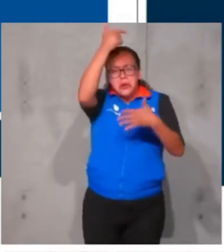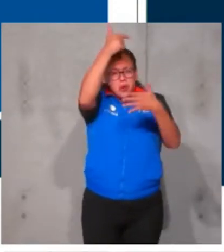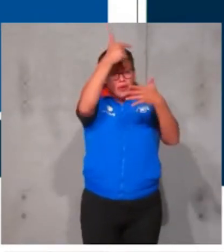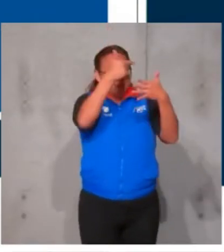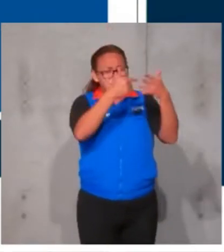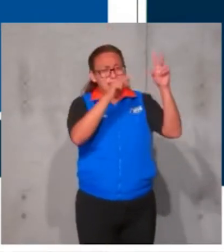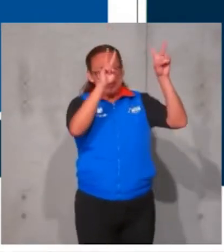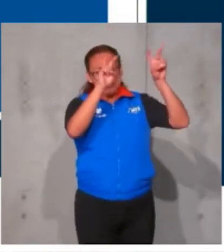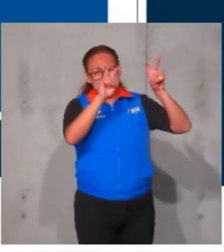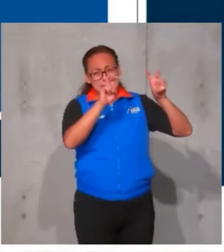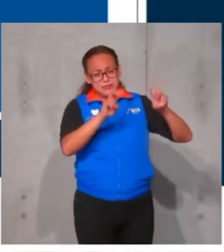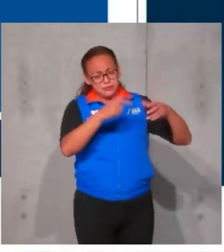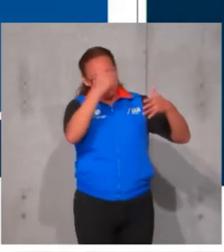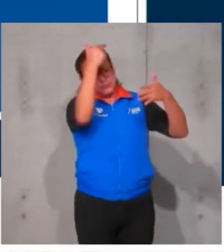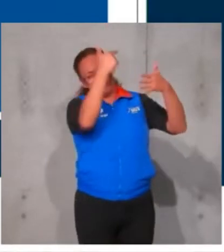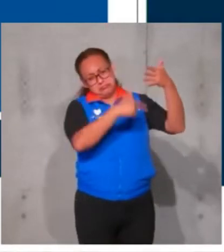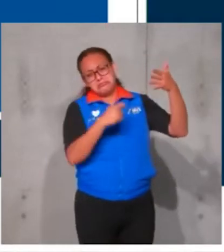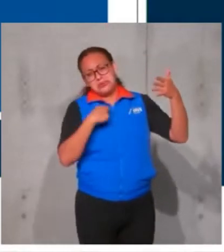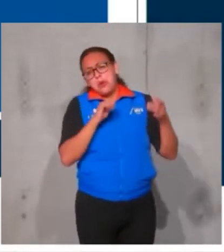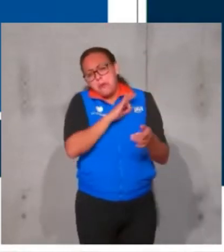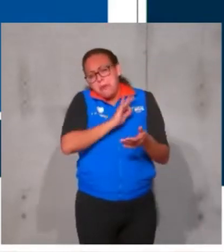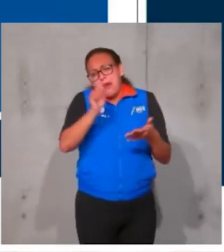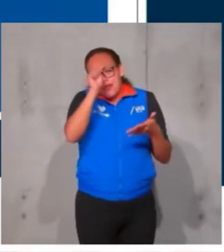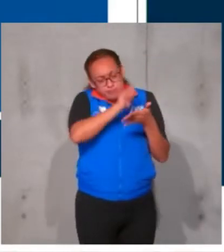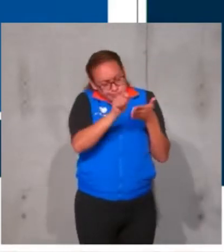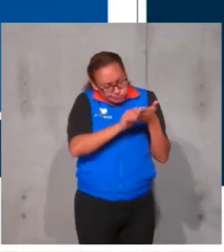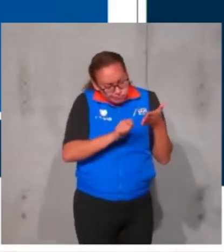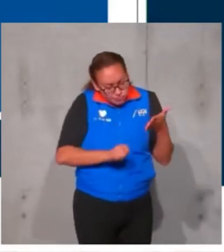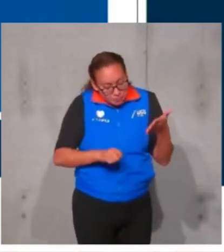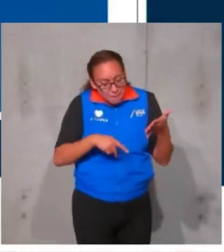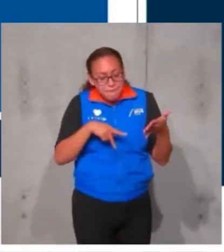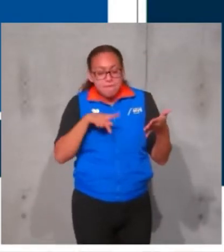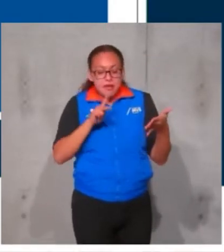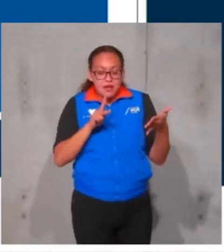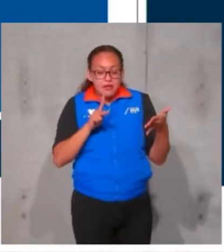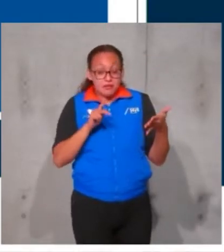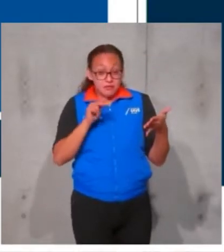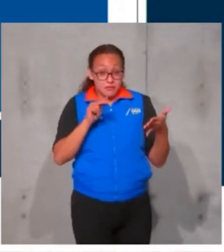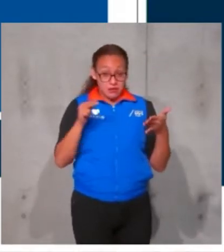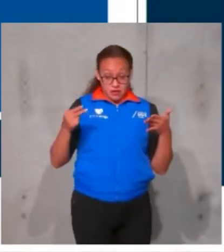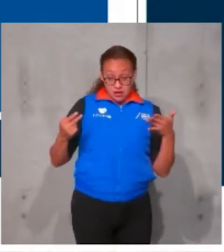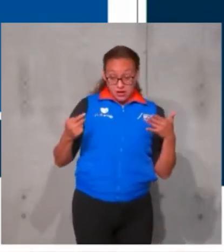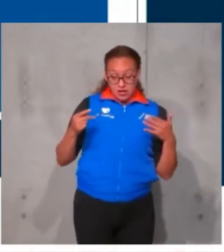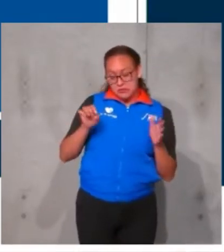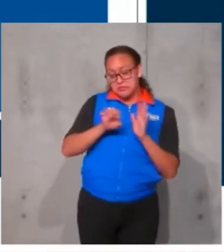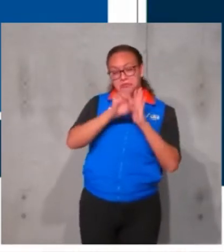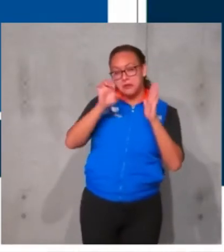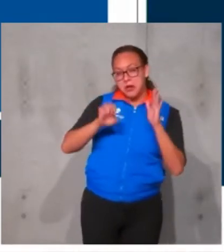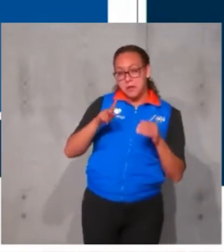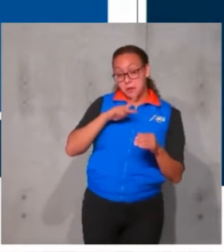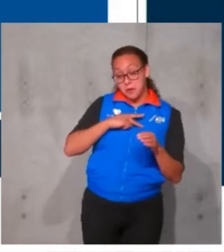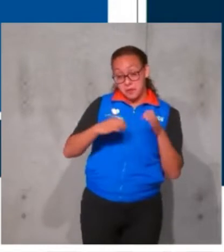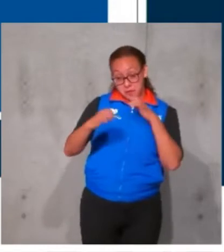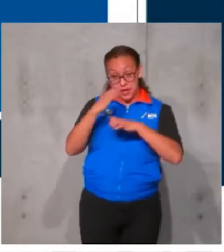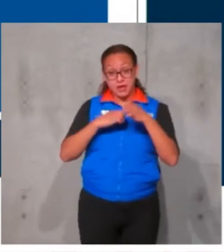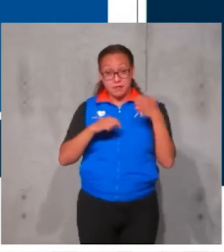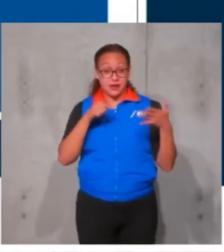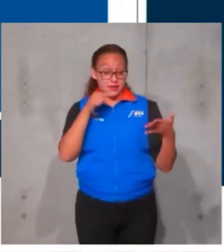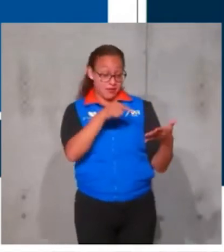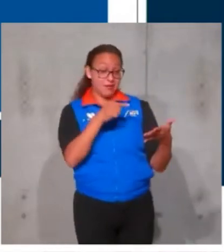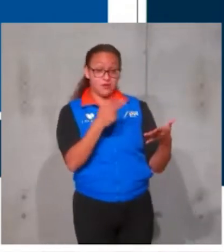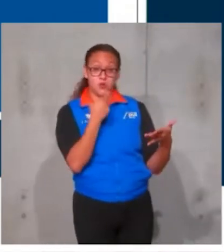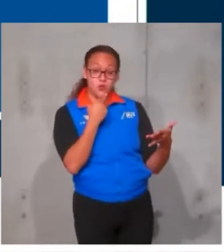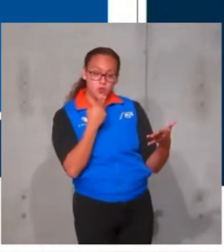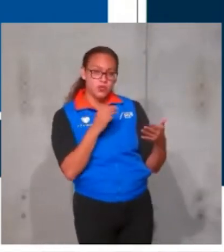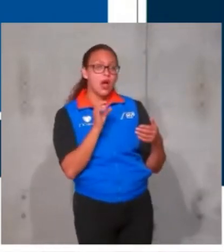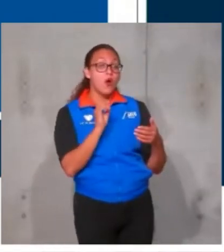muy grande de temas que pueden ser importantes para la organización, ya sea porque nosotros incidimos